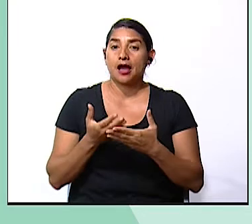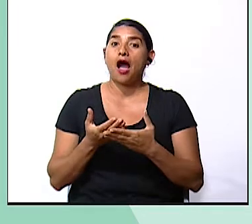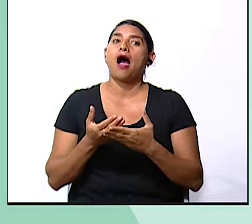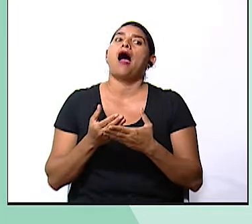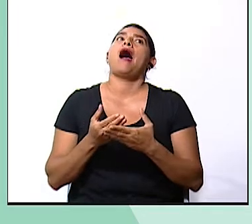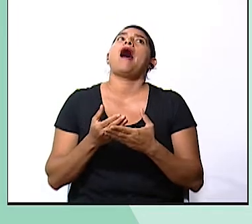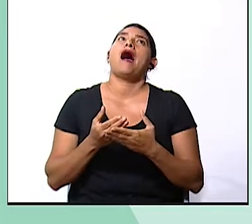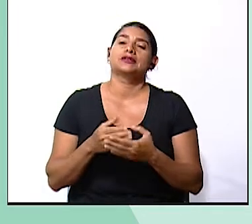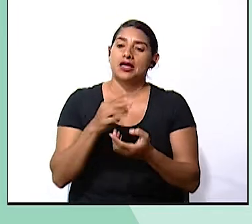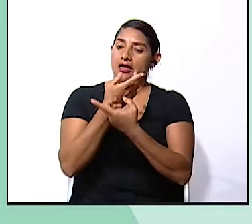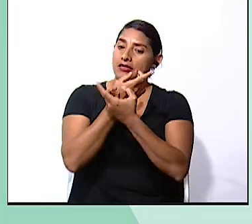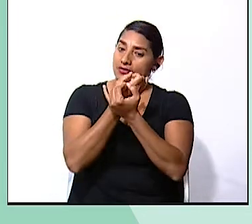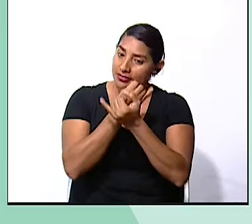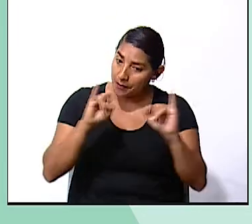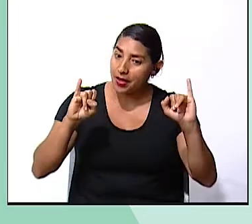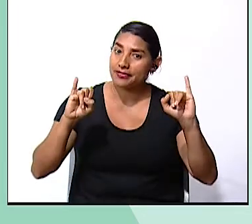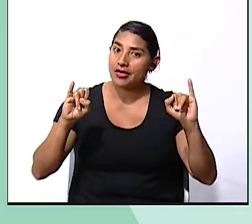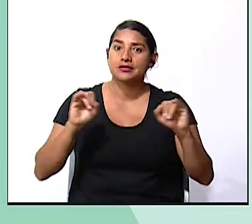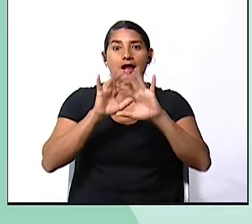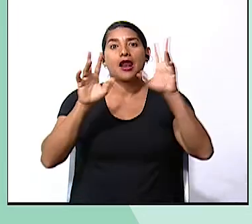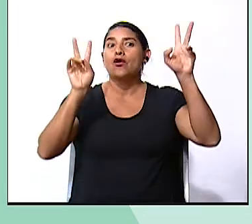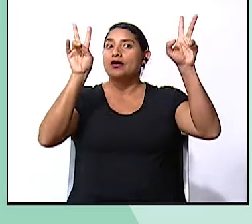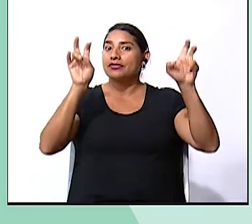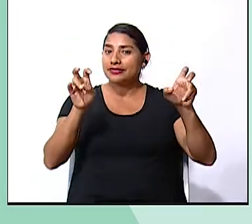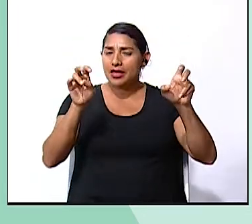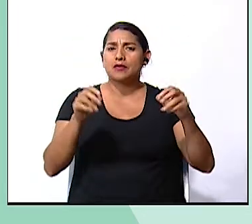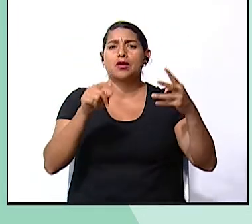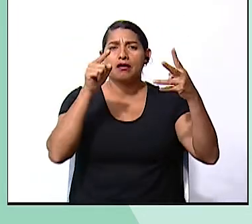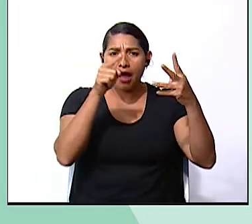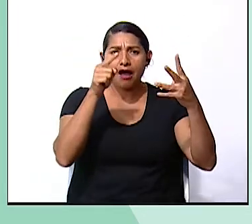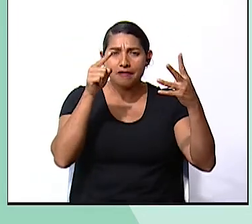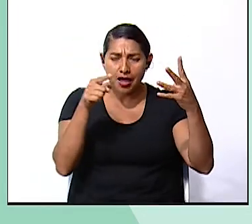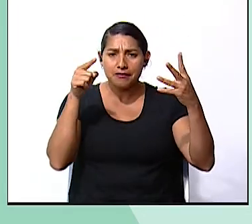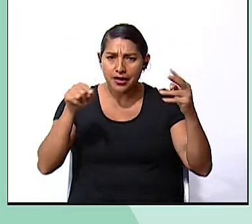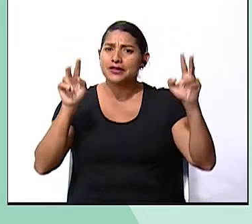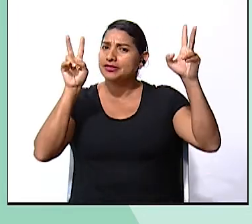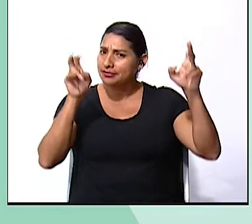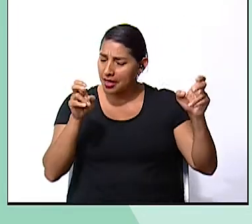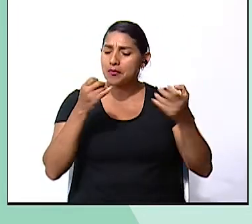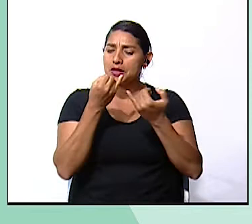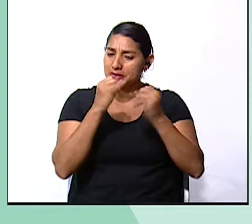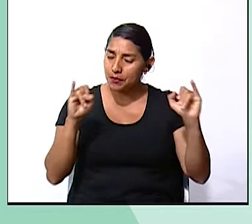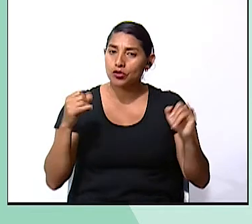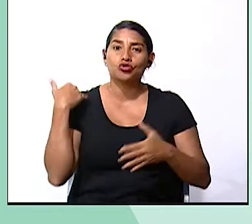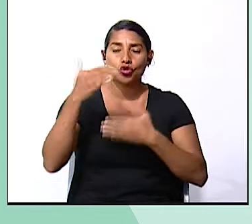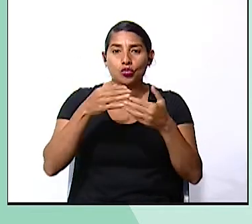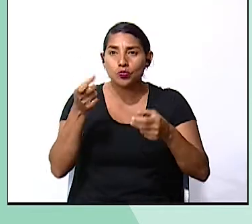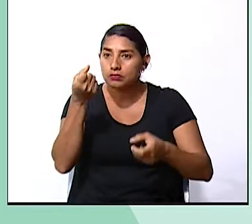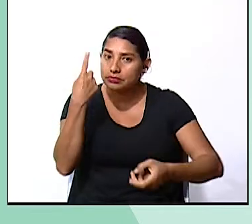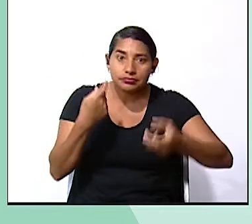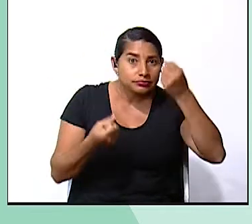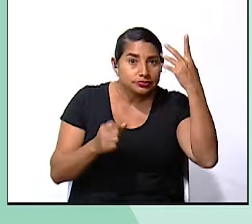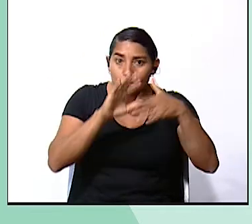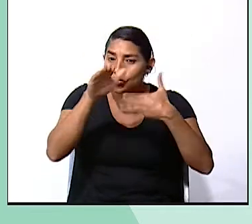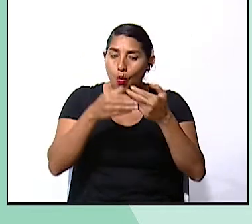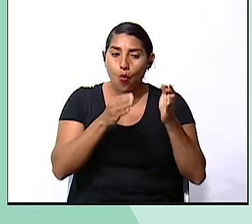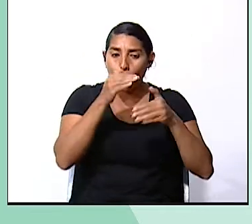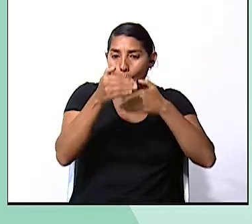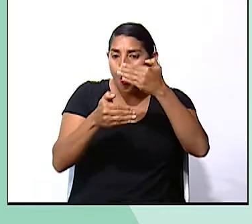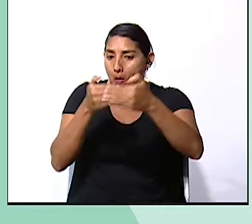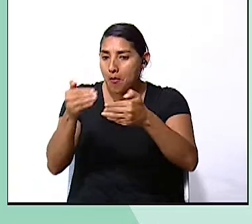La independencia, claro que sí. Yo sé que ya aquí vamos a salir todos muy entendidos de lo que fue el proceso